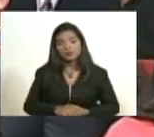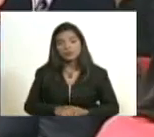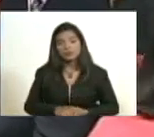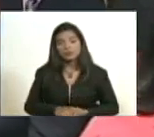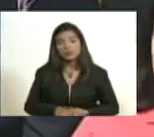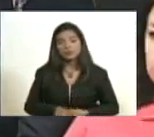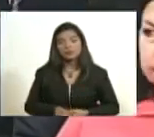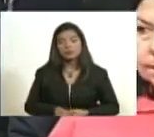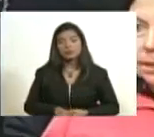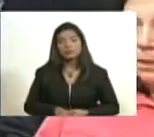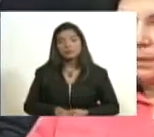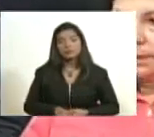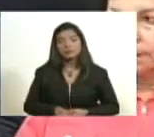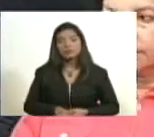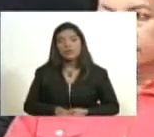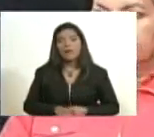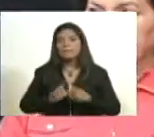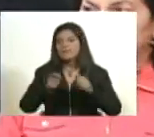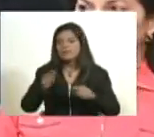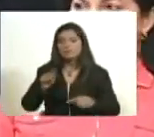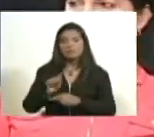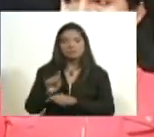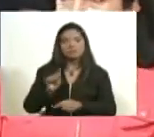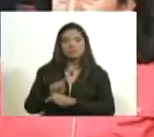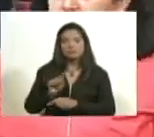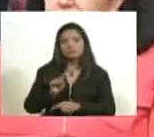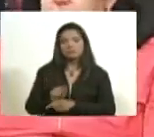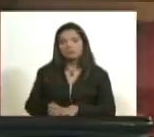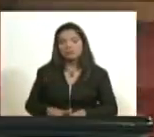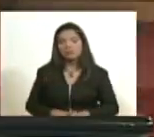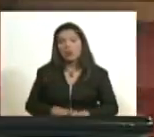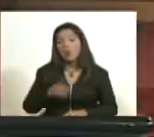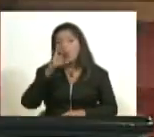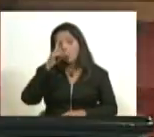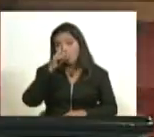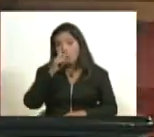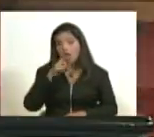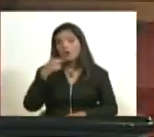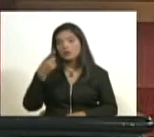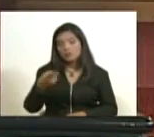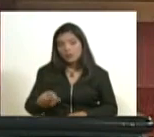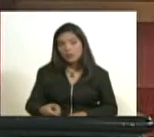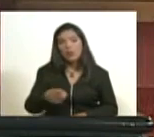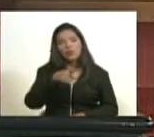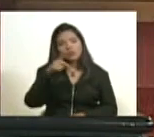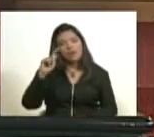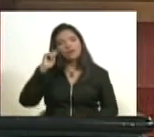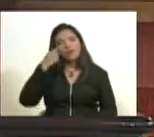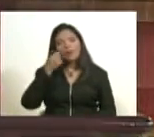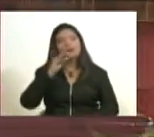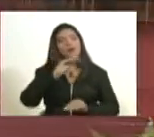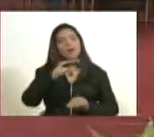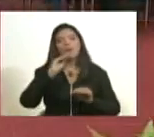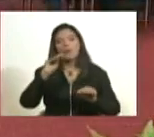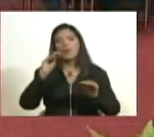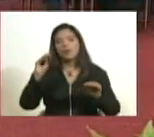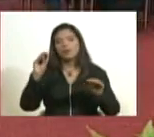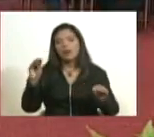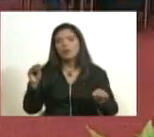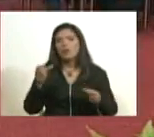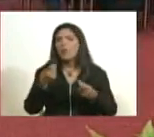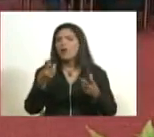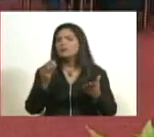sido el instrumento para esta agresión. Un año después, recuerden ustedes, ellos han convocado,